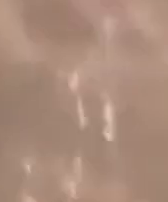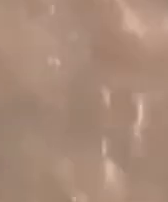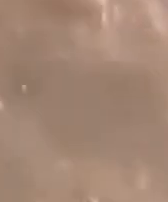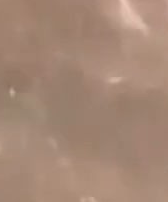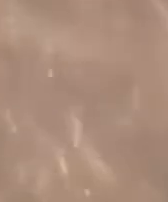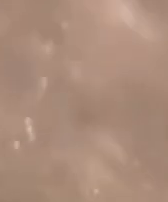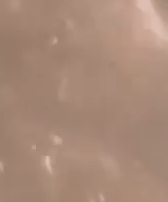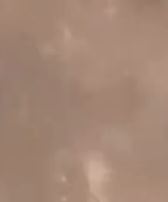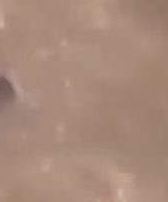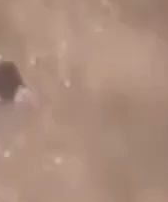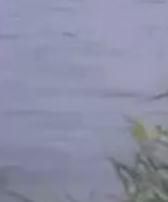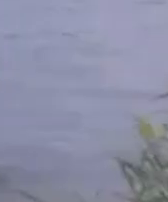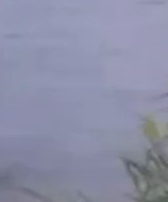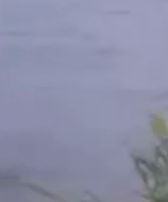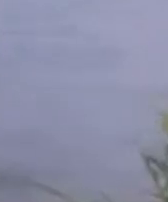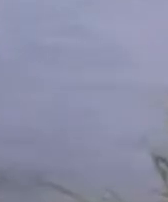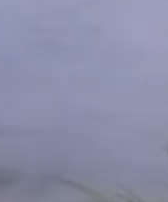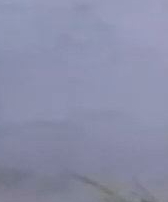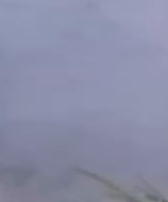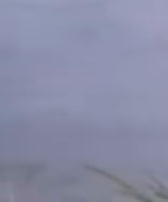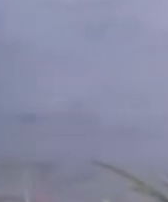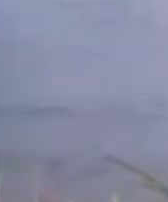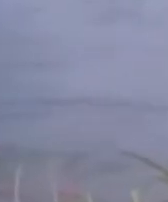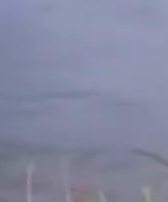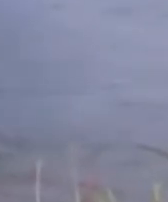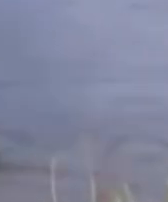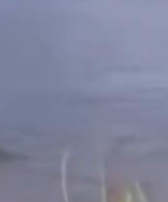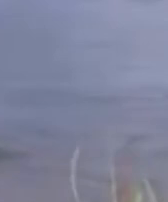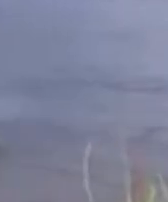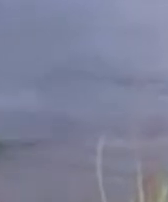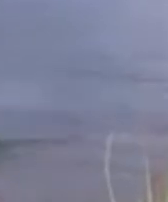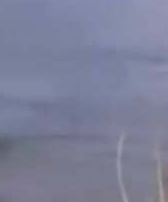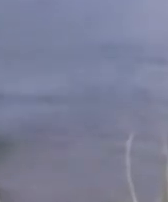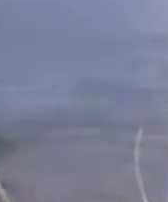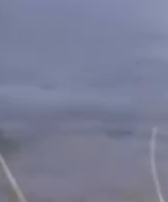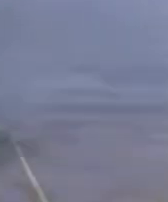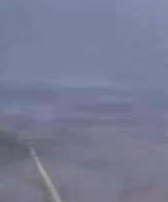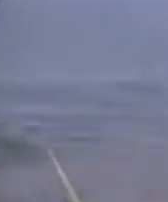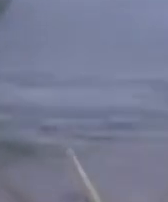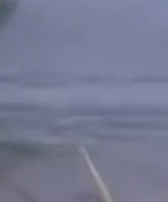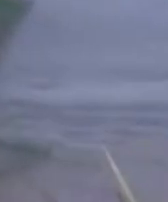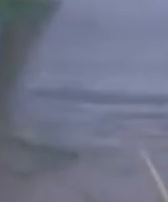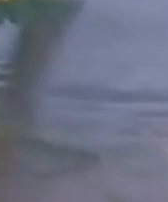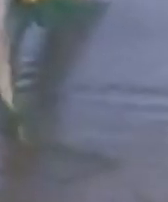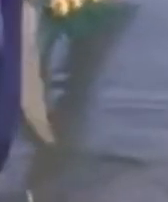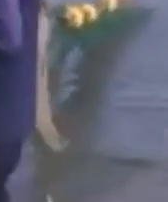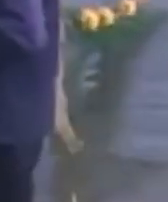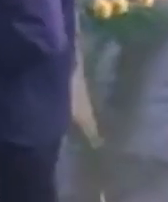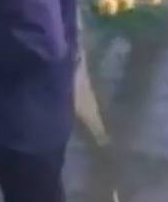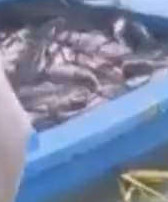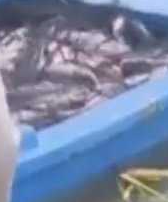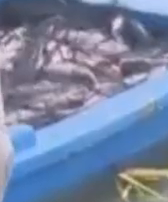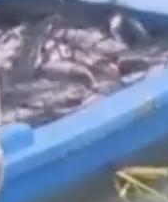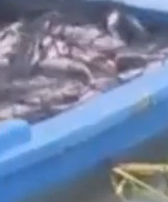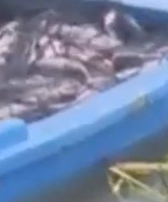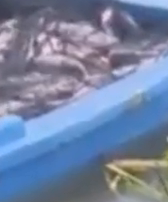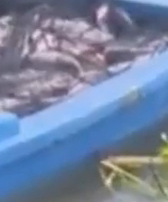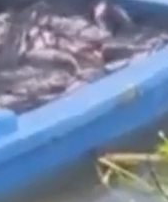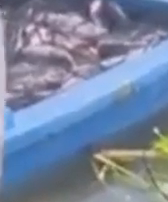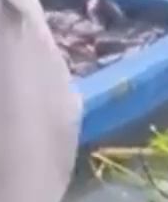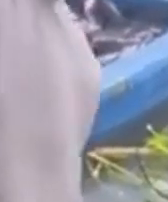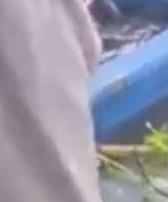el conocimiento creativo y la experiencia de trabajadores como Rodolfo Enrique. ¿Cómo estuvo la jornada? Bueno, ahí se